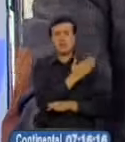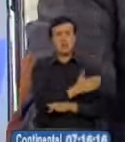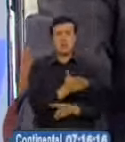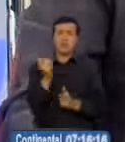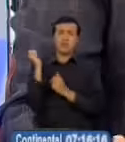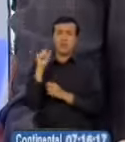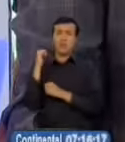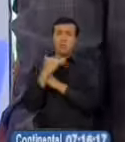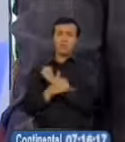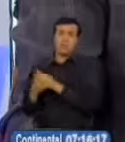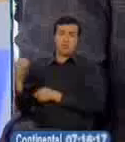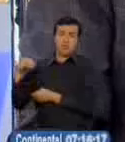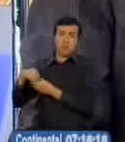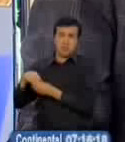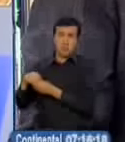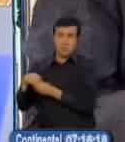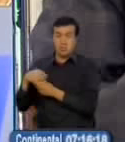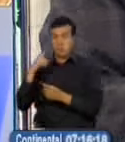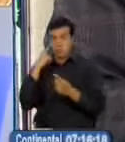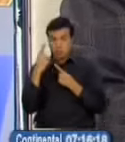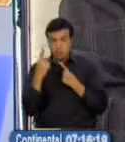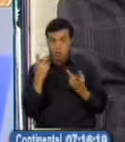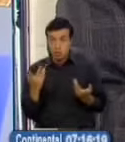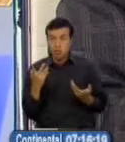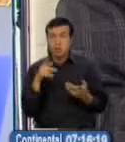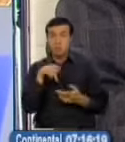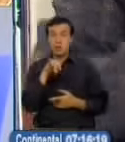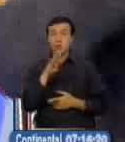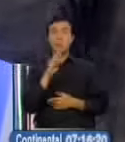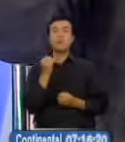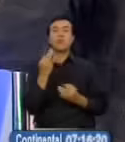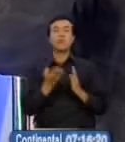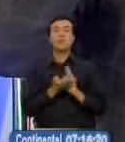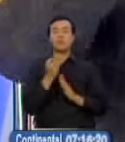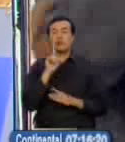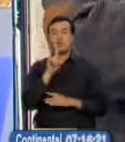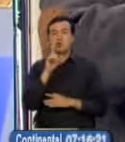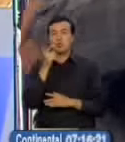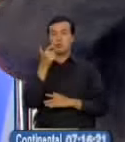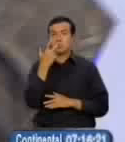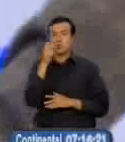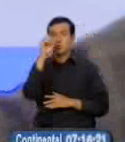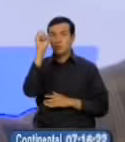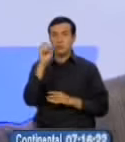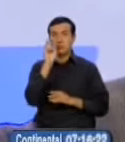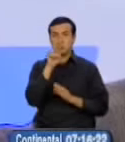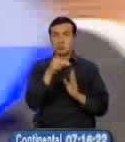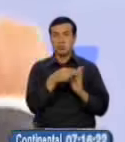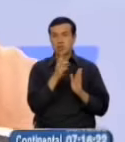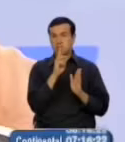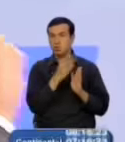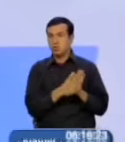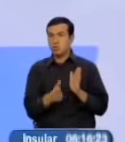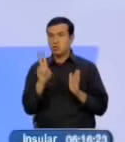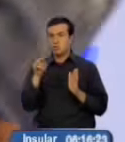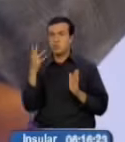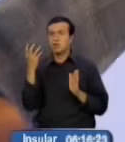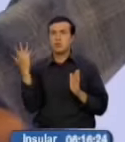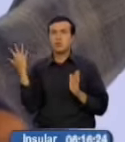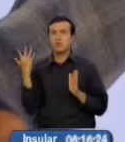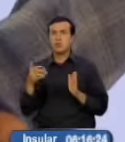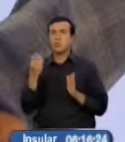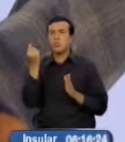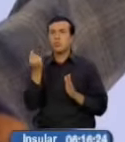Y también cuando uno dice y cuando uno ve, a ver, el Producto Interno Bruto, ¿cuánto crece? 113% entre el 2006 y el 2015. ¿Cuánto crecen